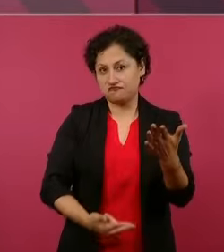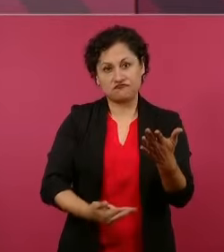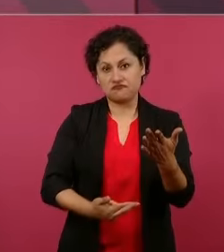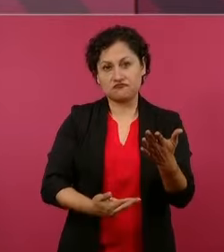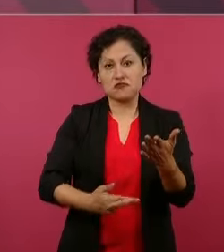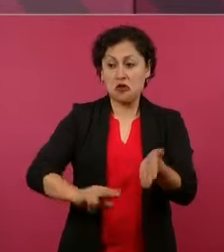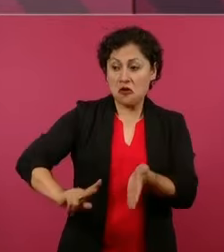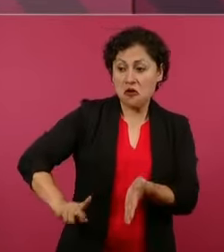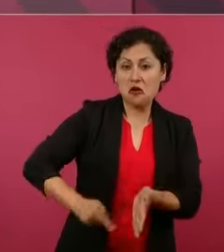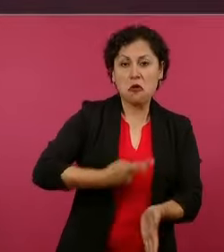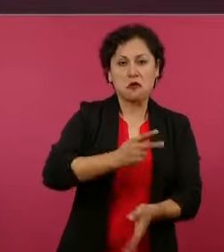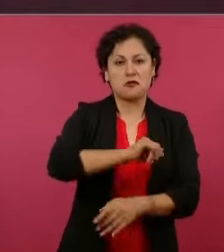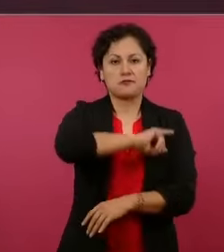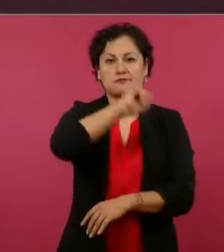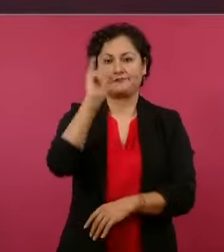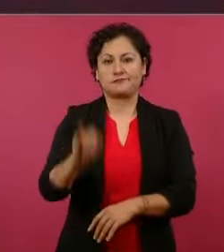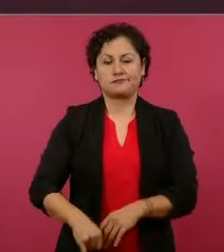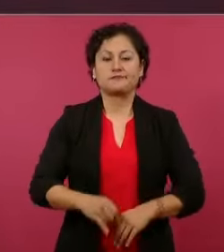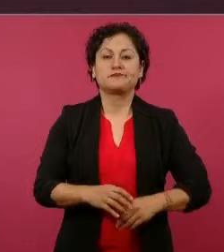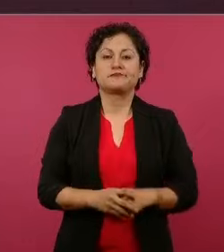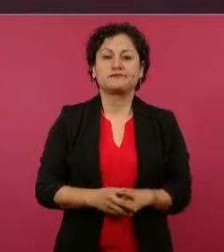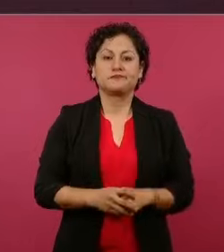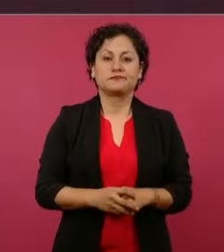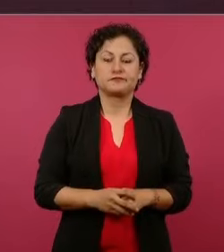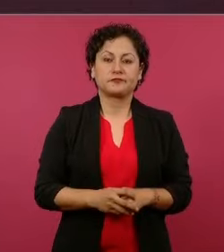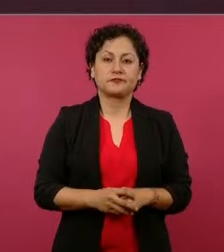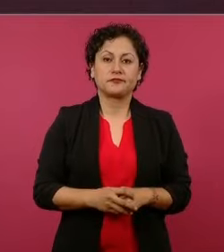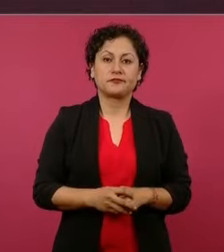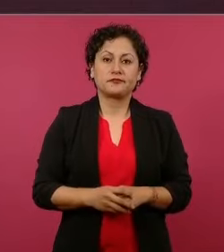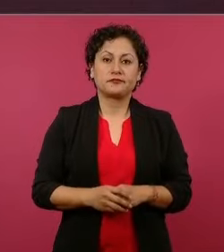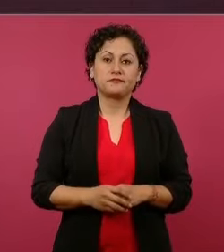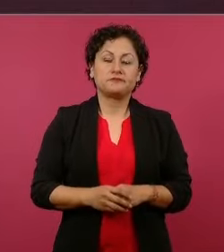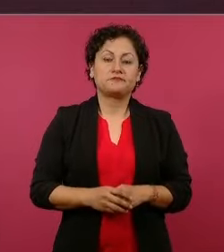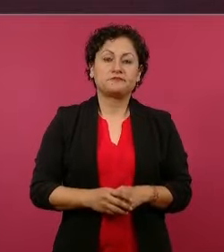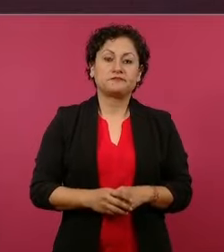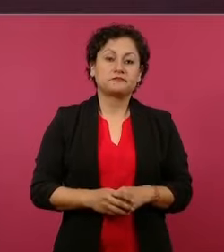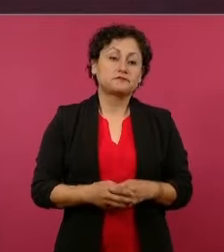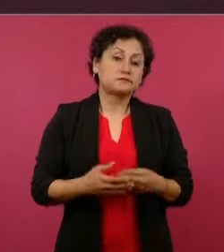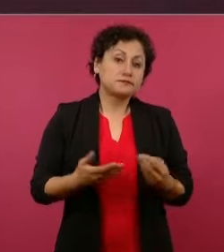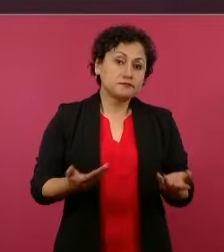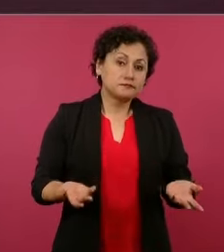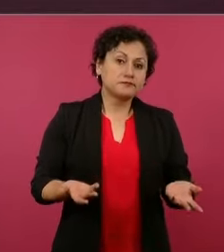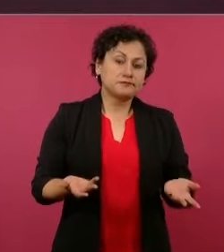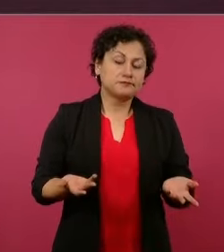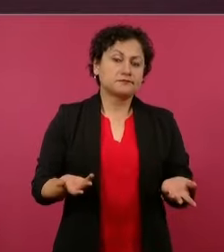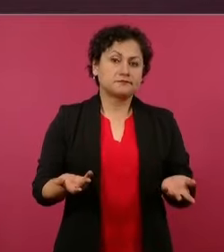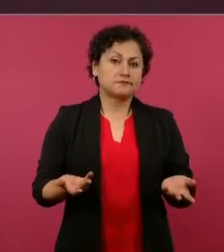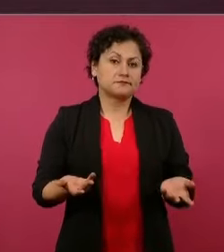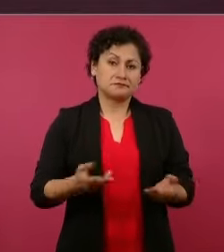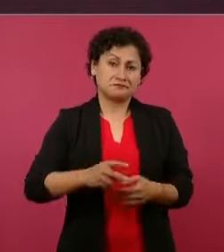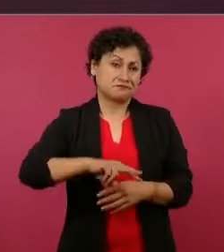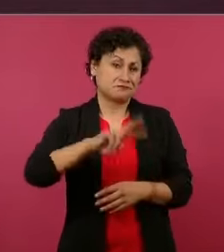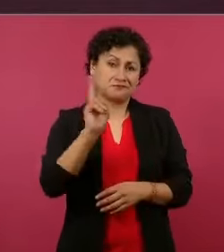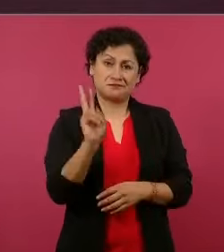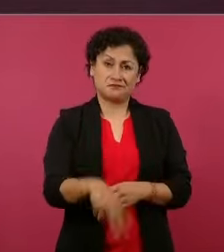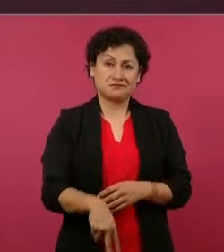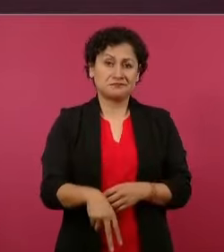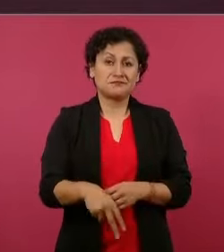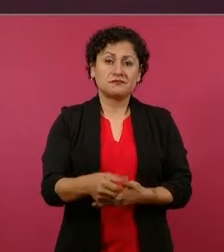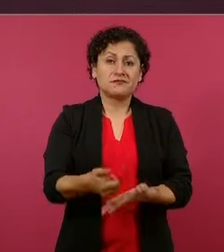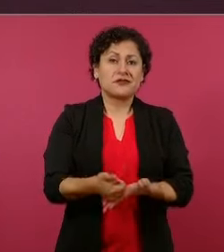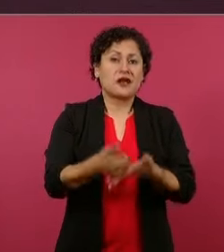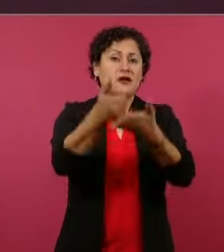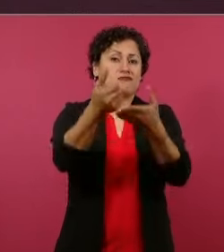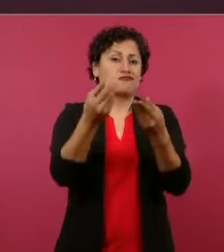el país y en eso son los ciudadanos los que más